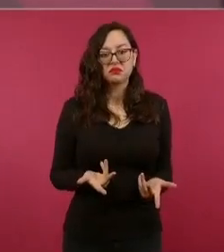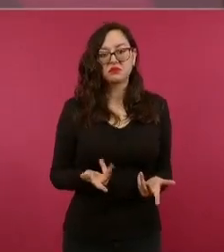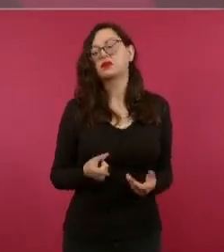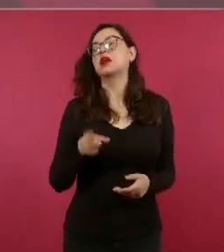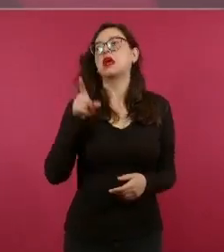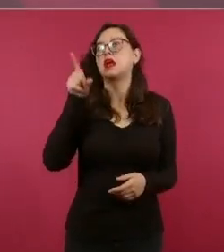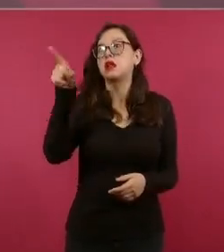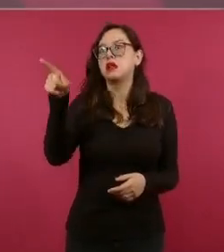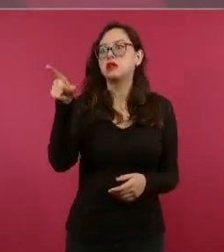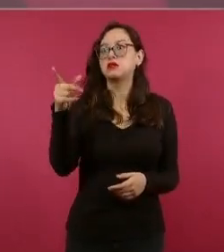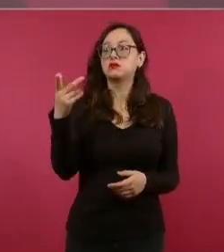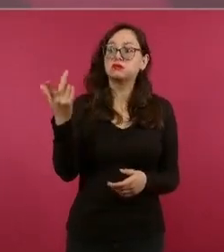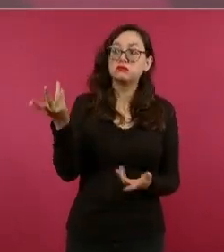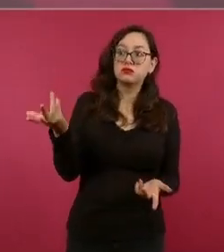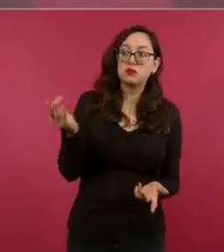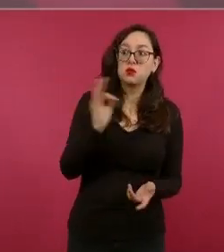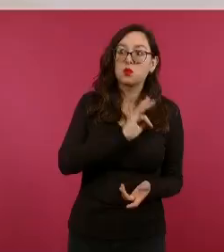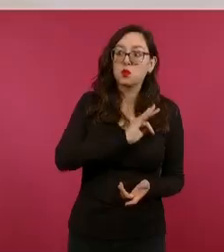orientar,